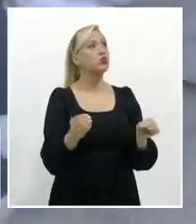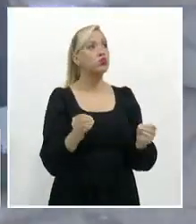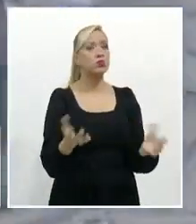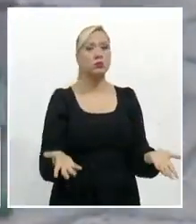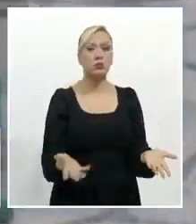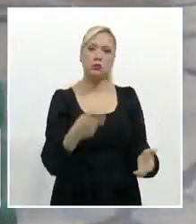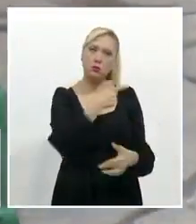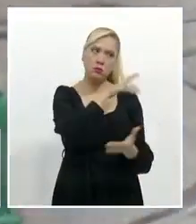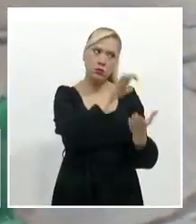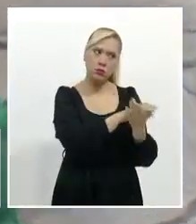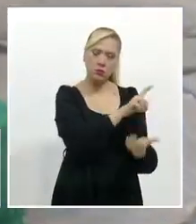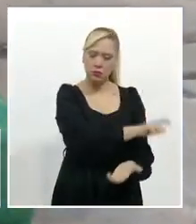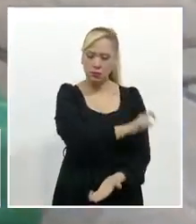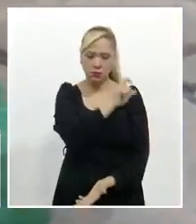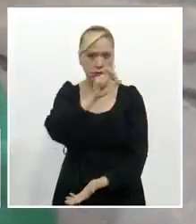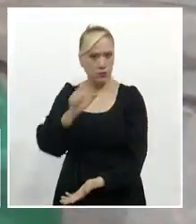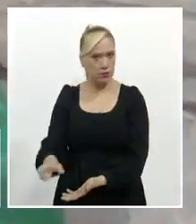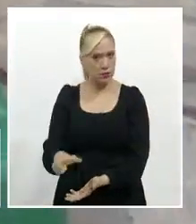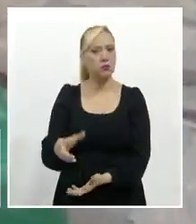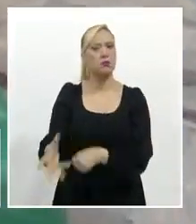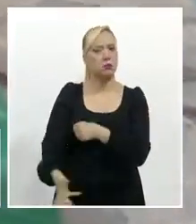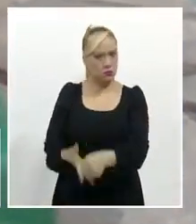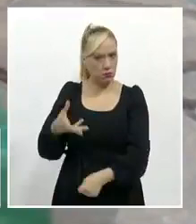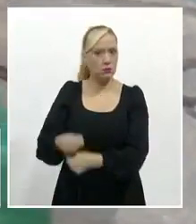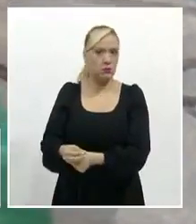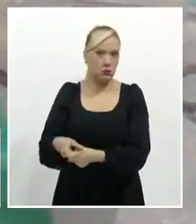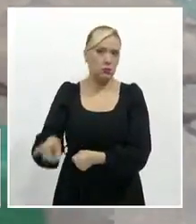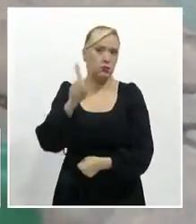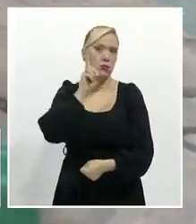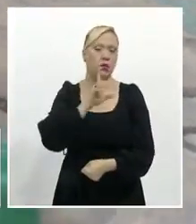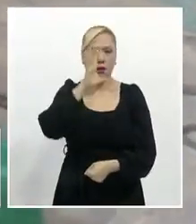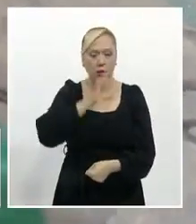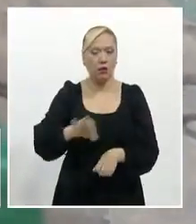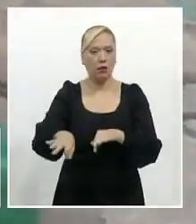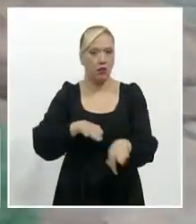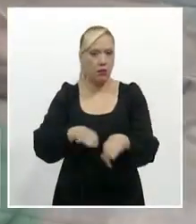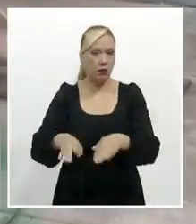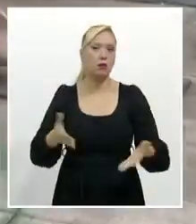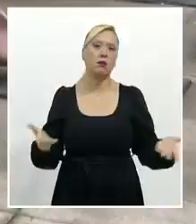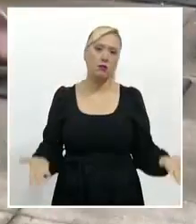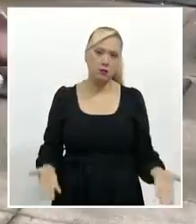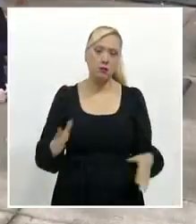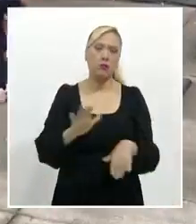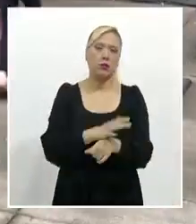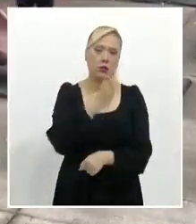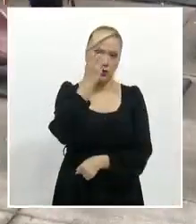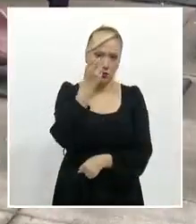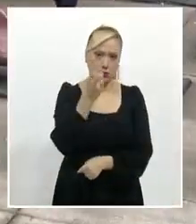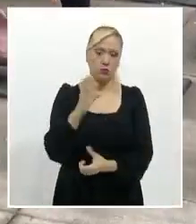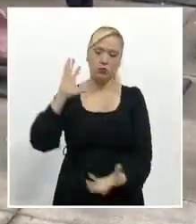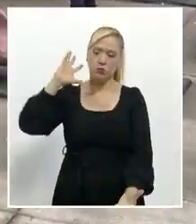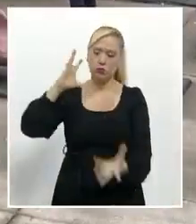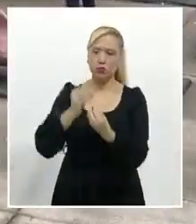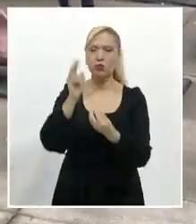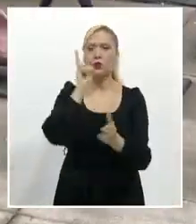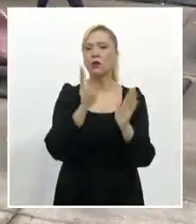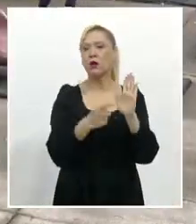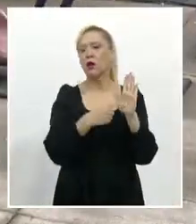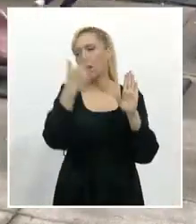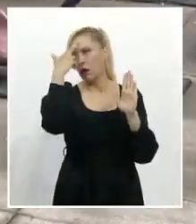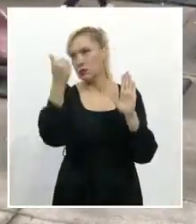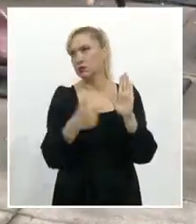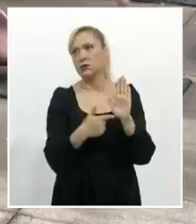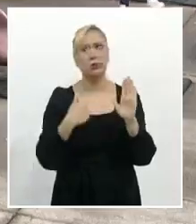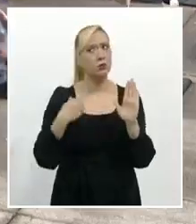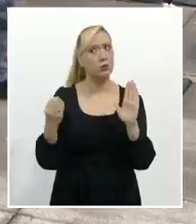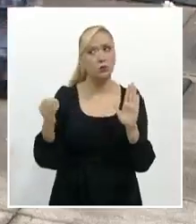la presunción de haberse dedicado a ello, por lo que corresponde al demandado desvirtuar con el cúmulo de pruebas suficientes que ello